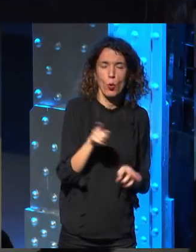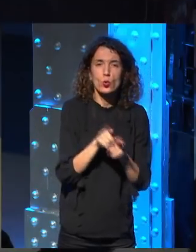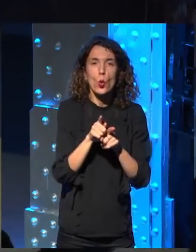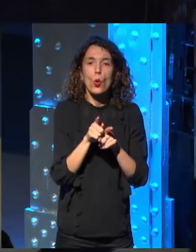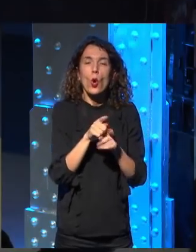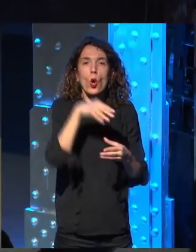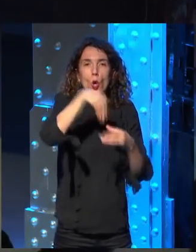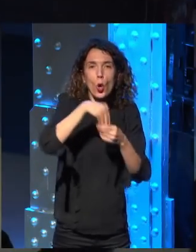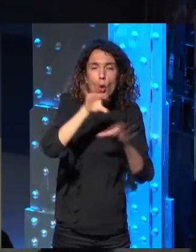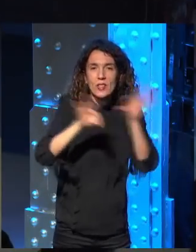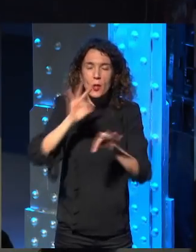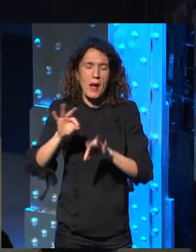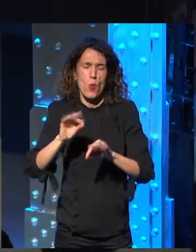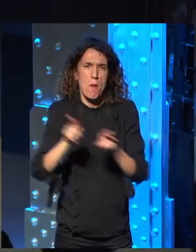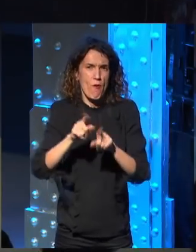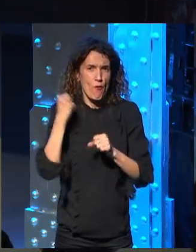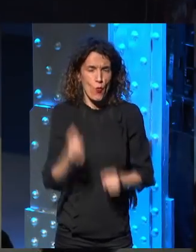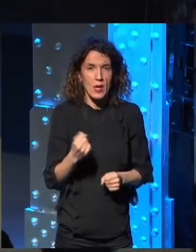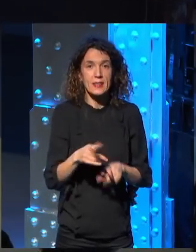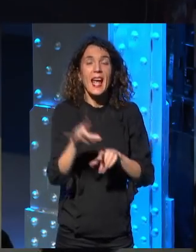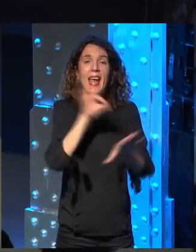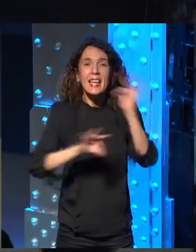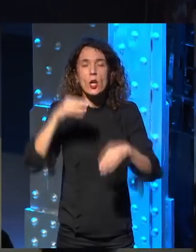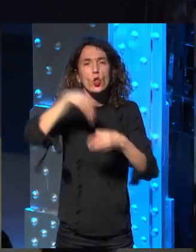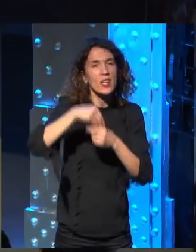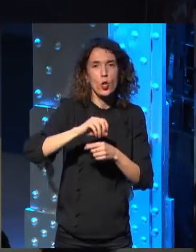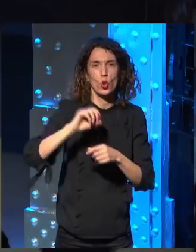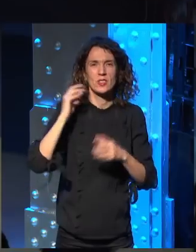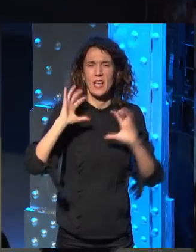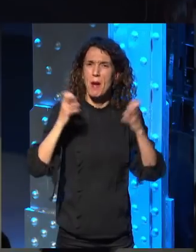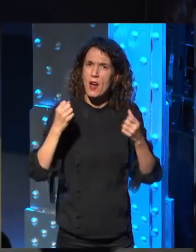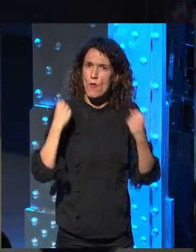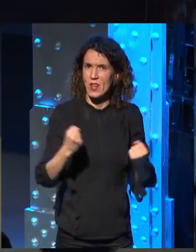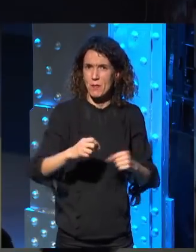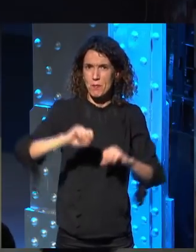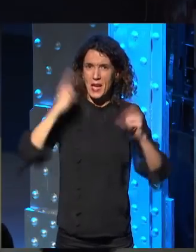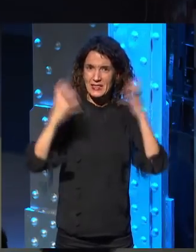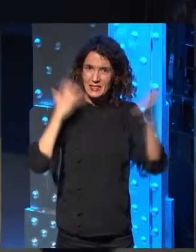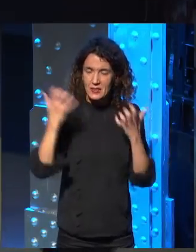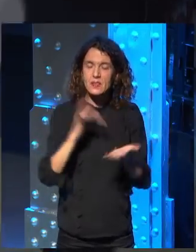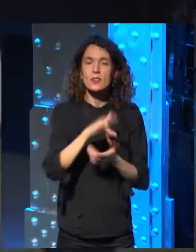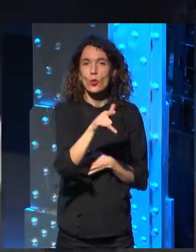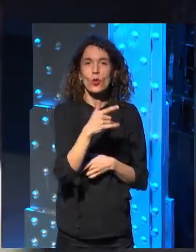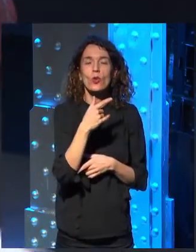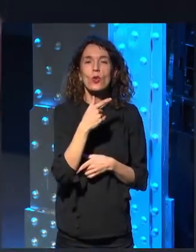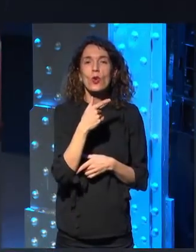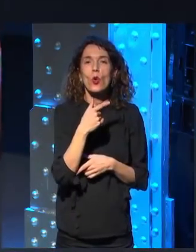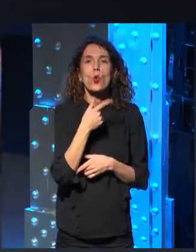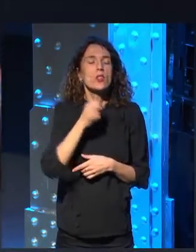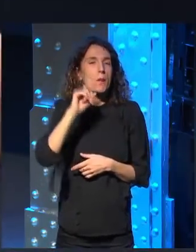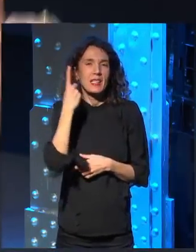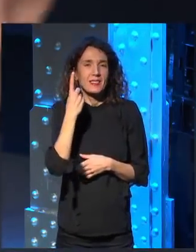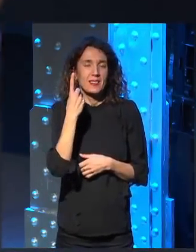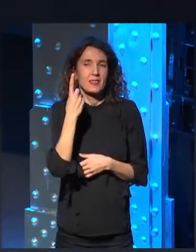contenidos más salvajes. Hay uno que... Elige los contenidos más salvajes, ¿no? ¿Eso qué querrá decir? Hay uno que me gusta mucho, que no sé si es exactamente